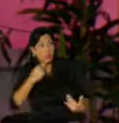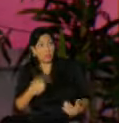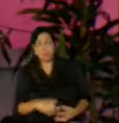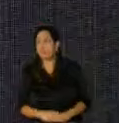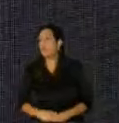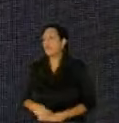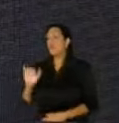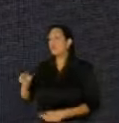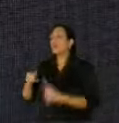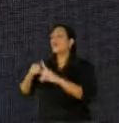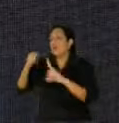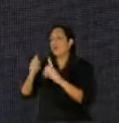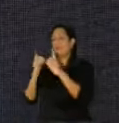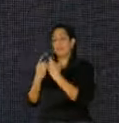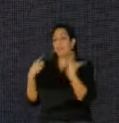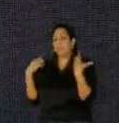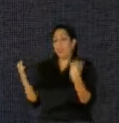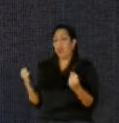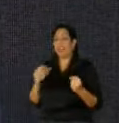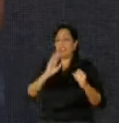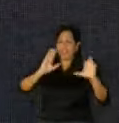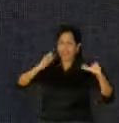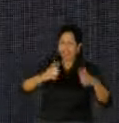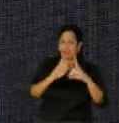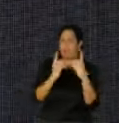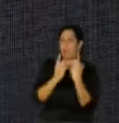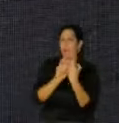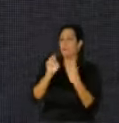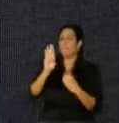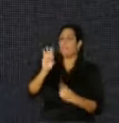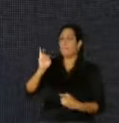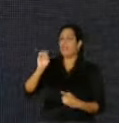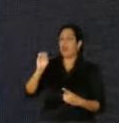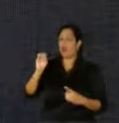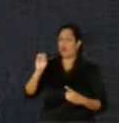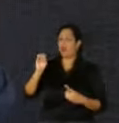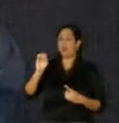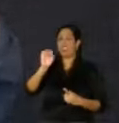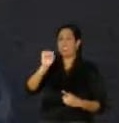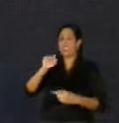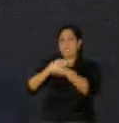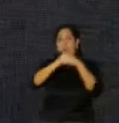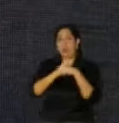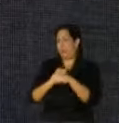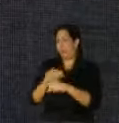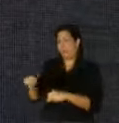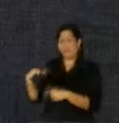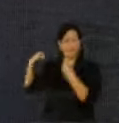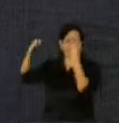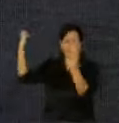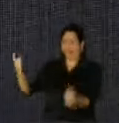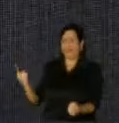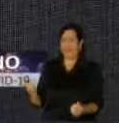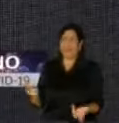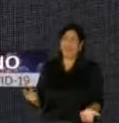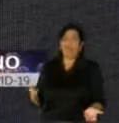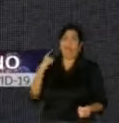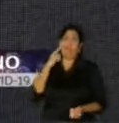el dashboard es del Departamento de Salud, la División de Bioseguridad. Es un dashboard que existe históricamente, inclusive existe desde